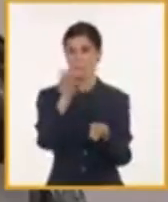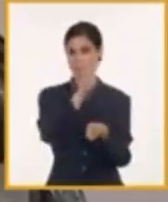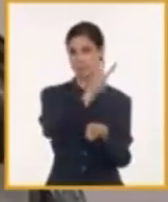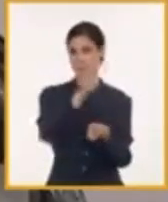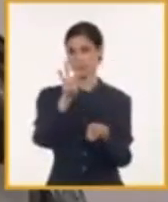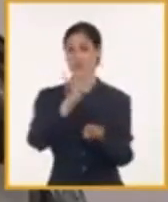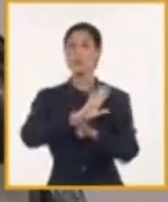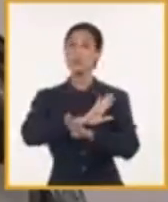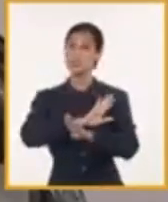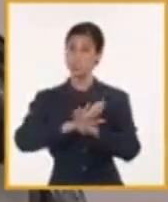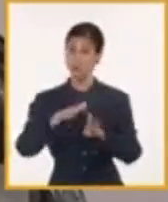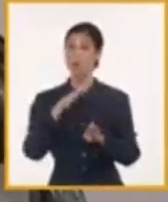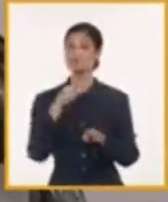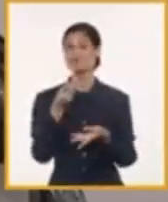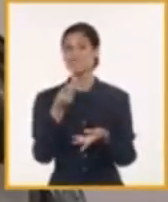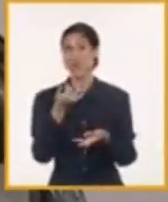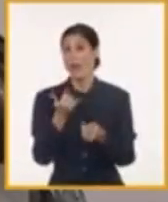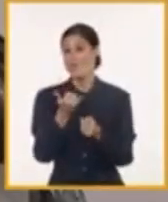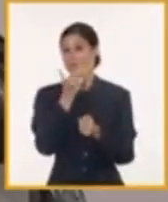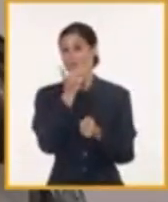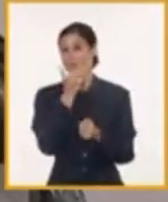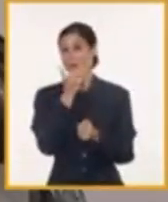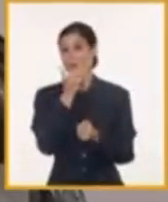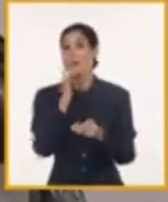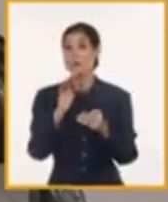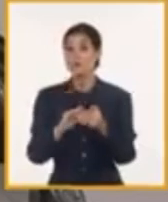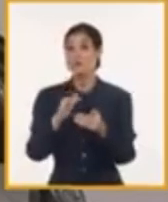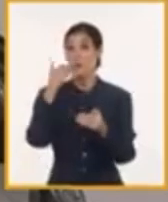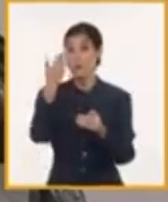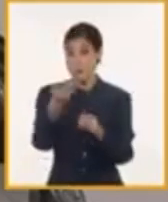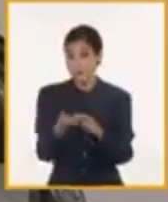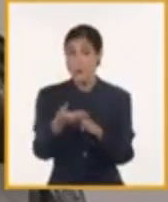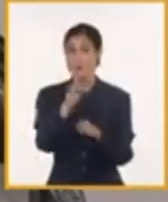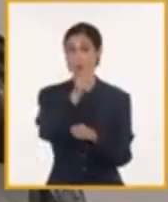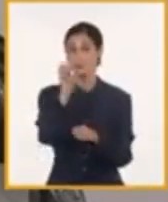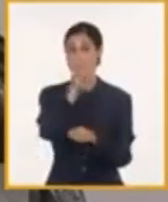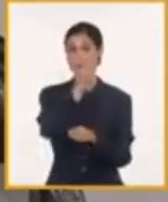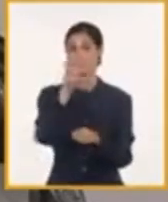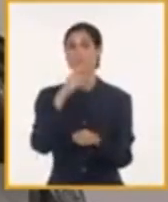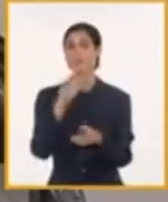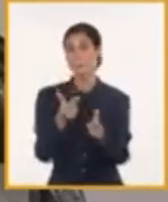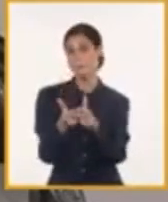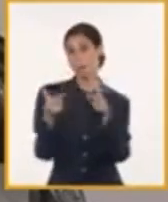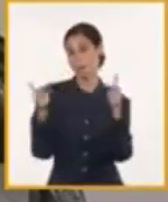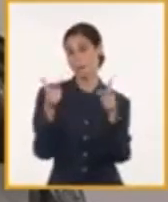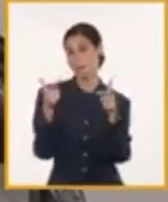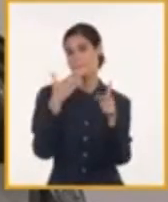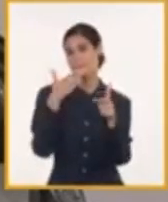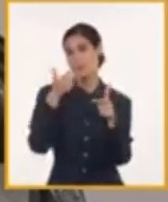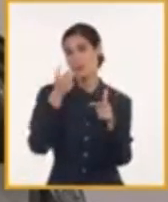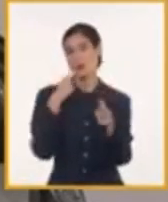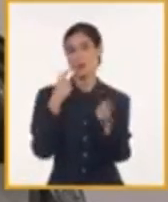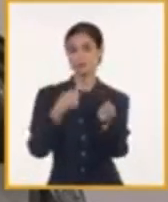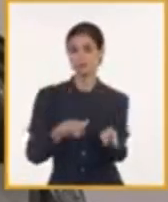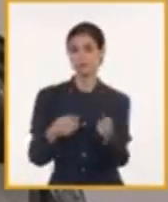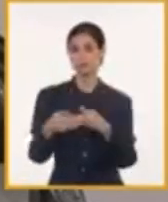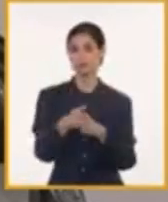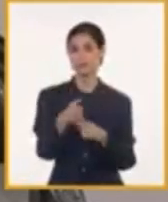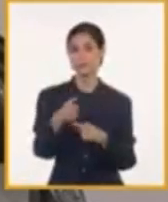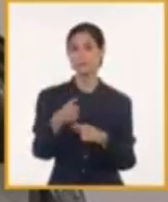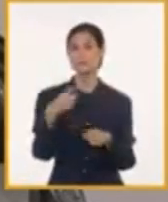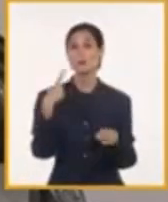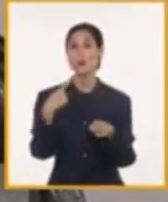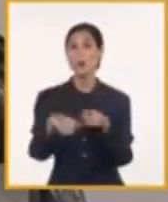2023 se financiaron y entraron al país 1,9 millones de dólares en artes de pesca, y en este año se